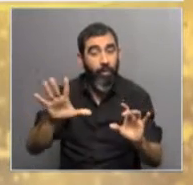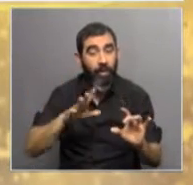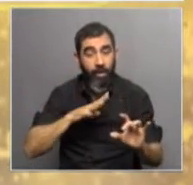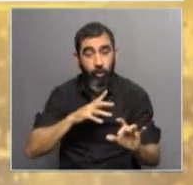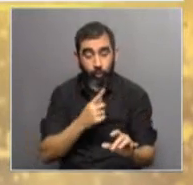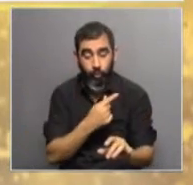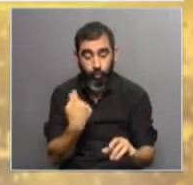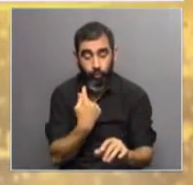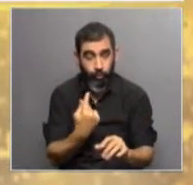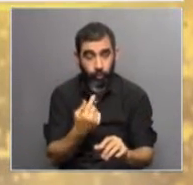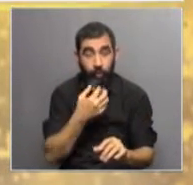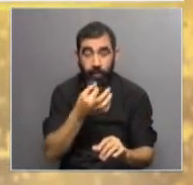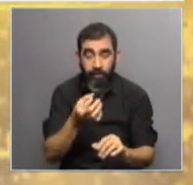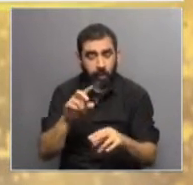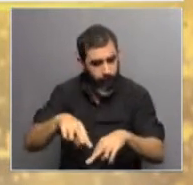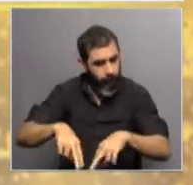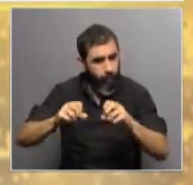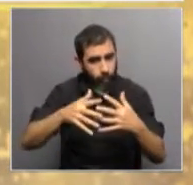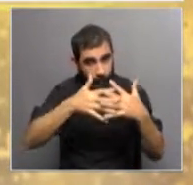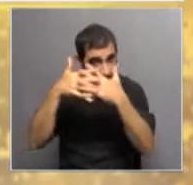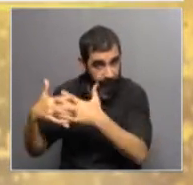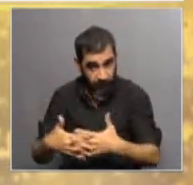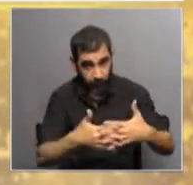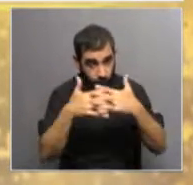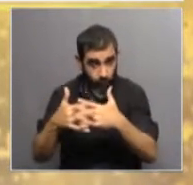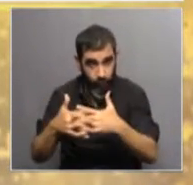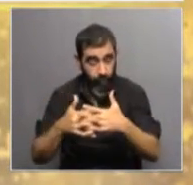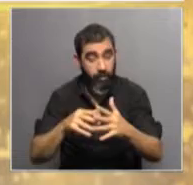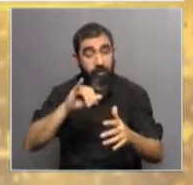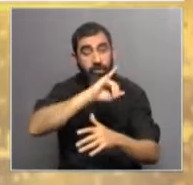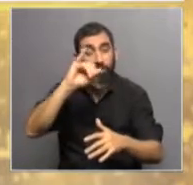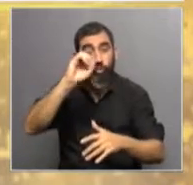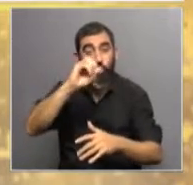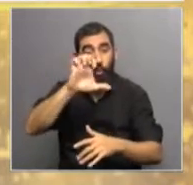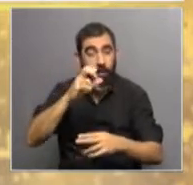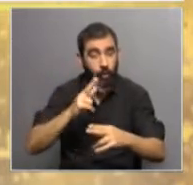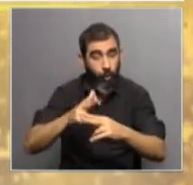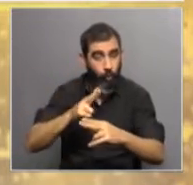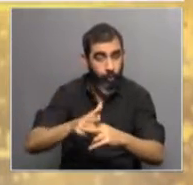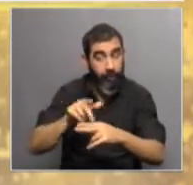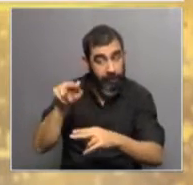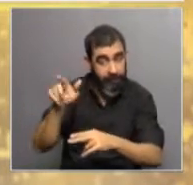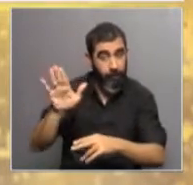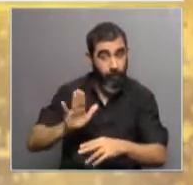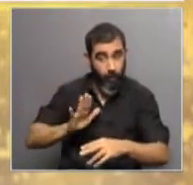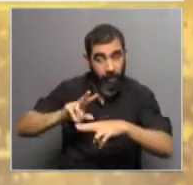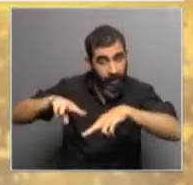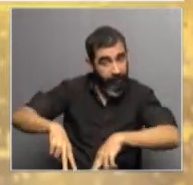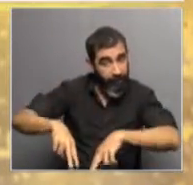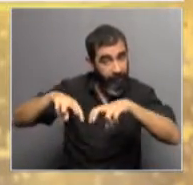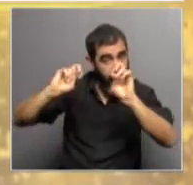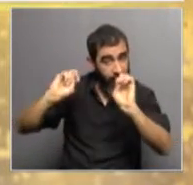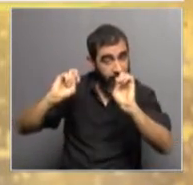Uh-huh. Entonces, bueno, nos habló de una investigadora estadounidense que se llama Zoe Donaldson, que ella justamente investiga